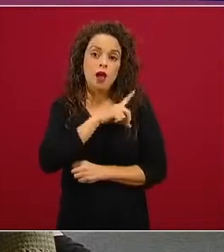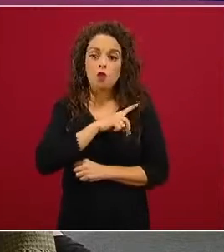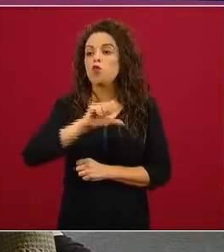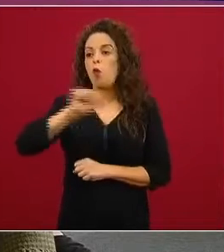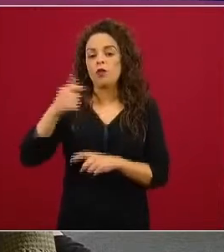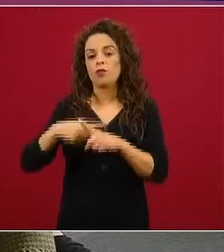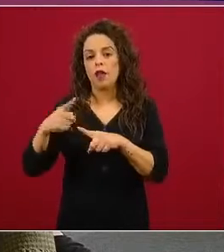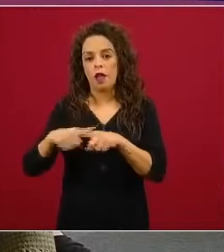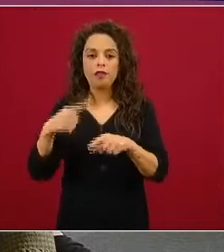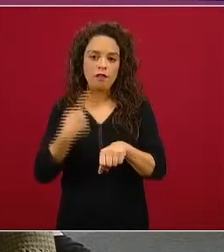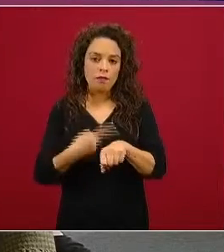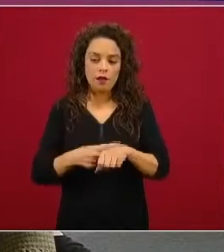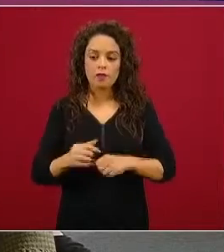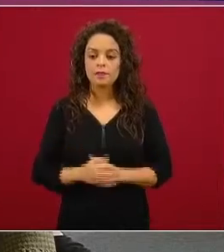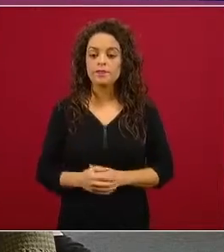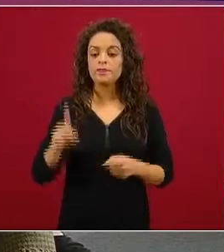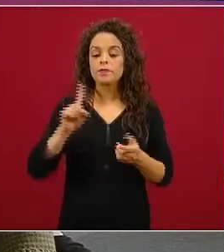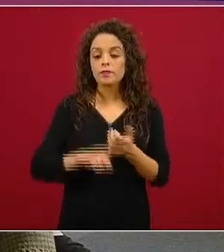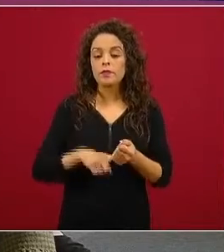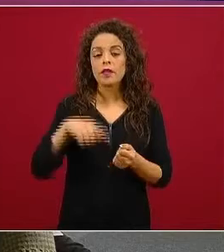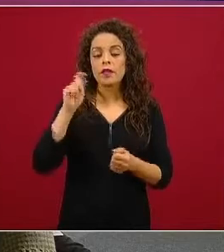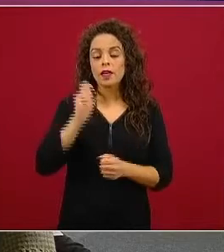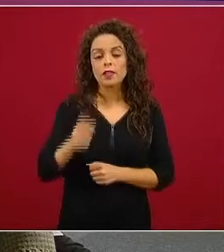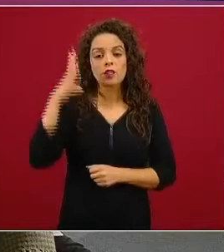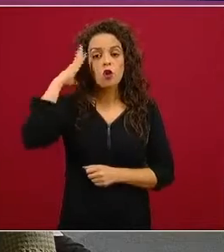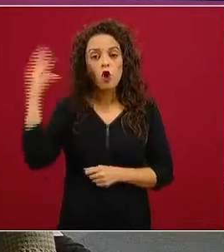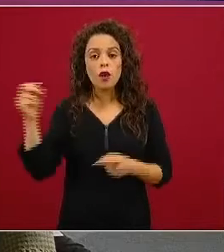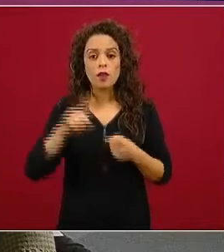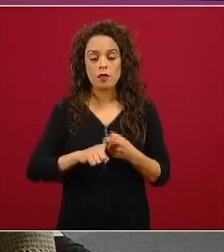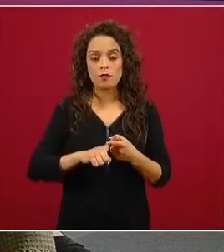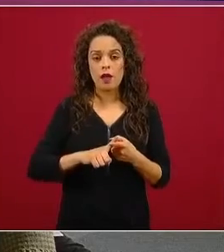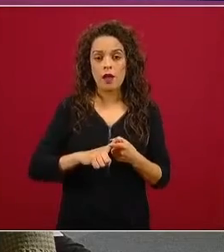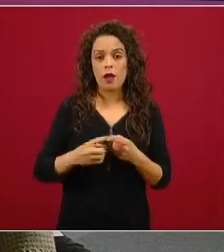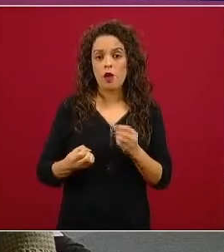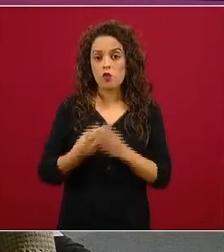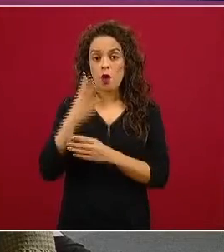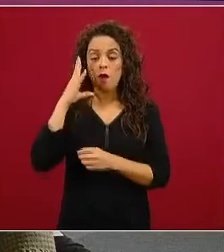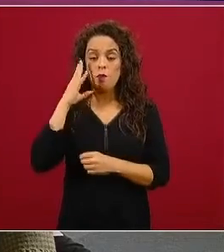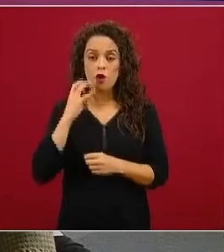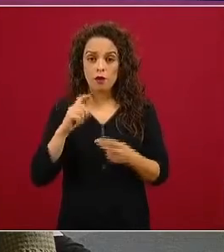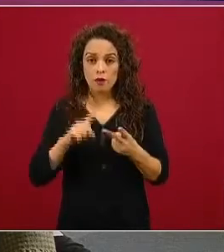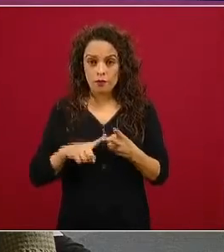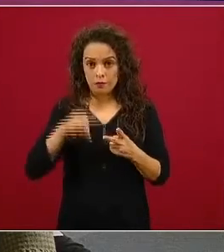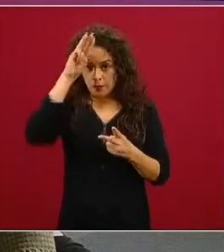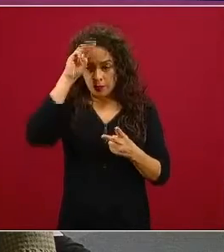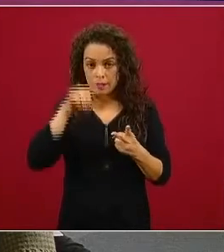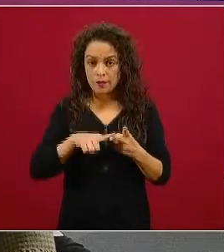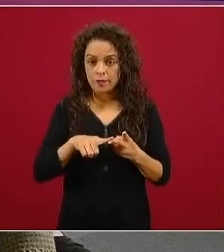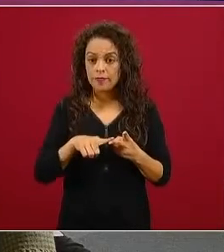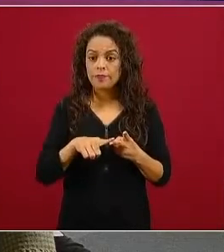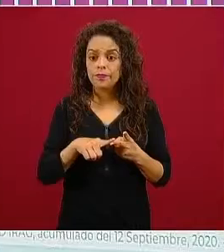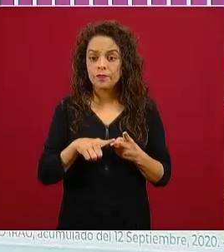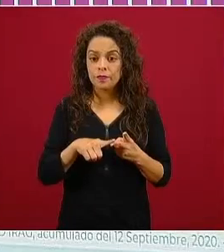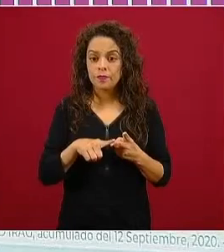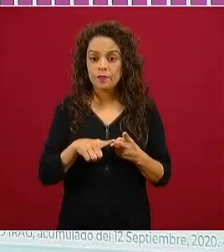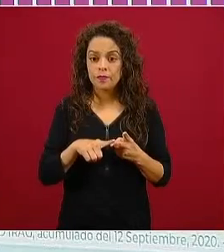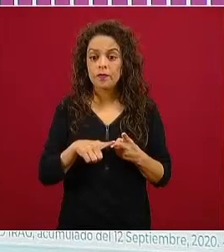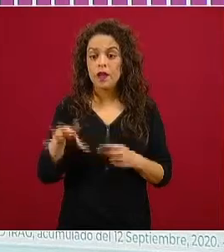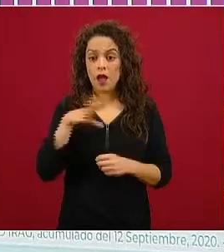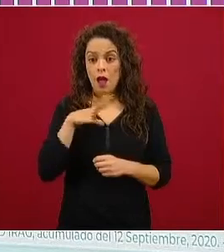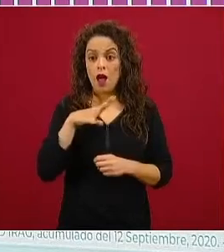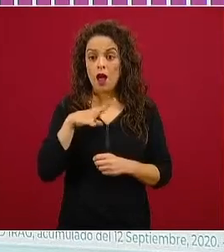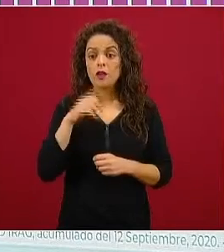a utilizar para los demás padecimientos no COVID, y que los hospitales sigan en continuidad